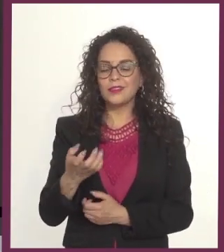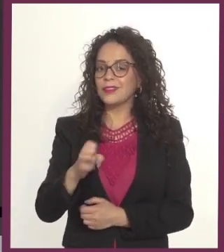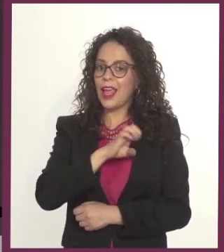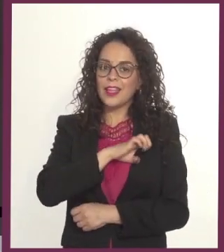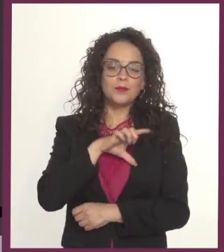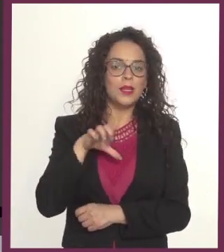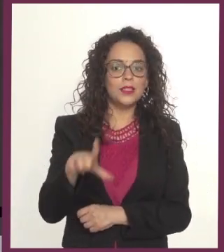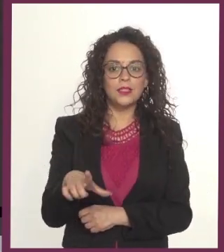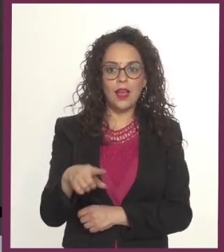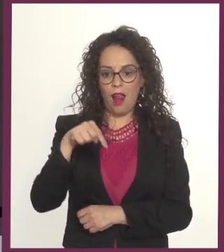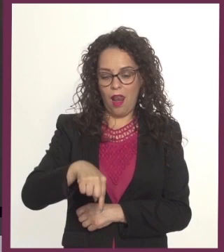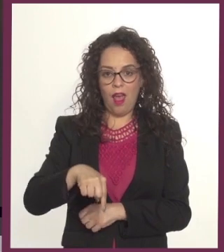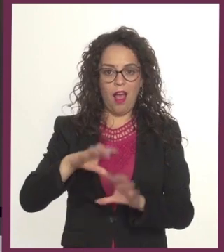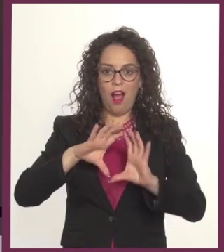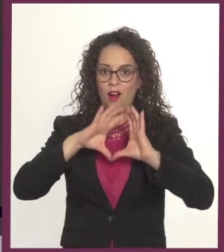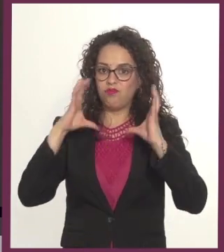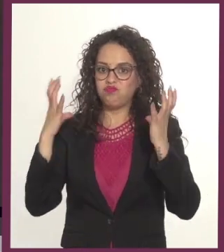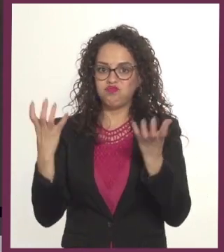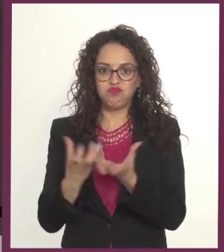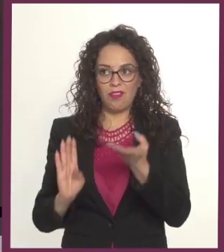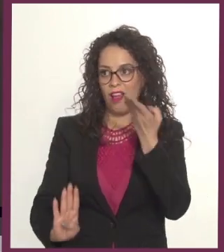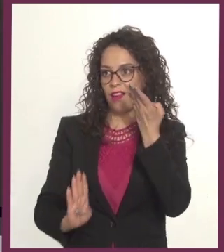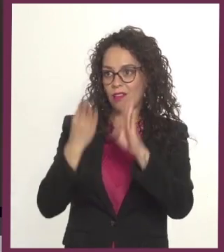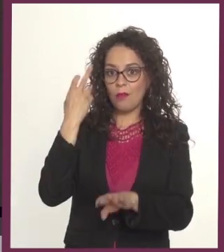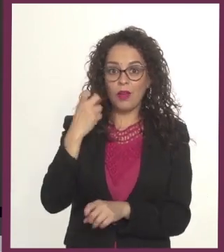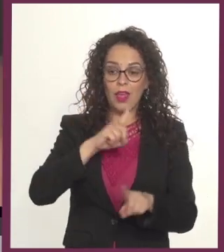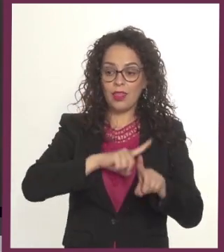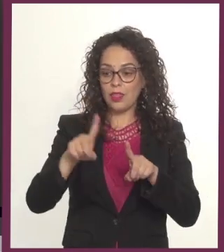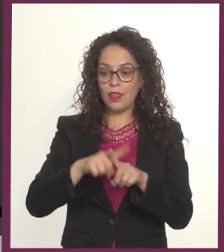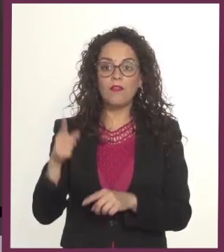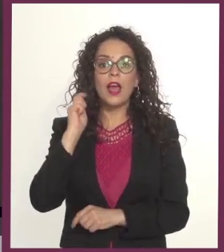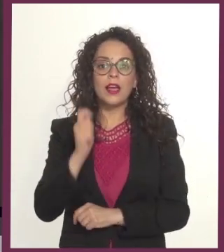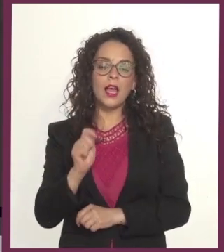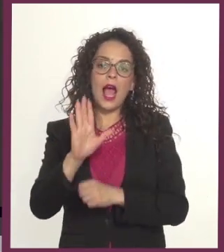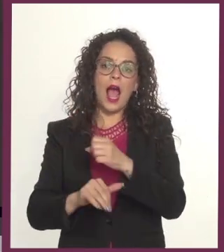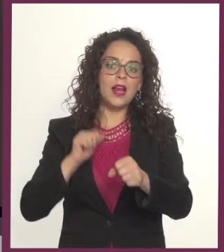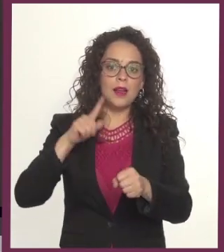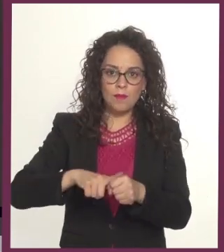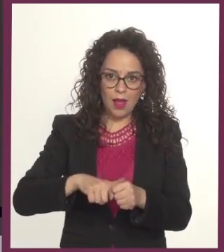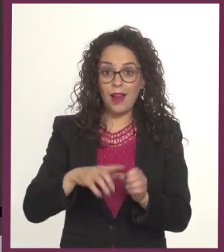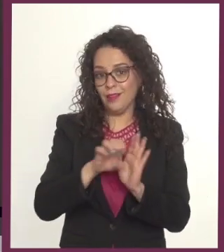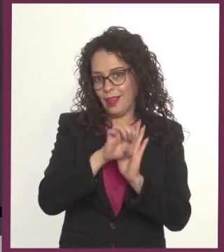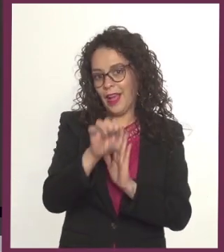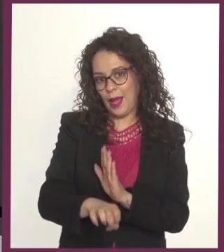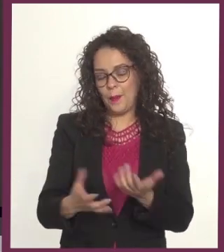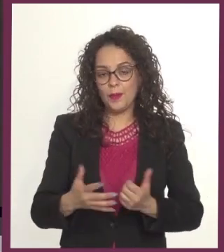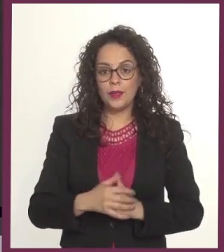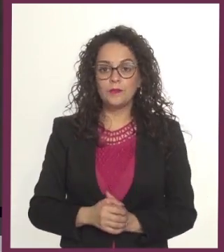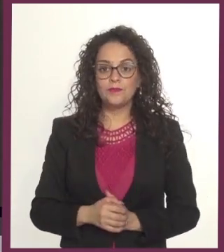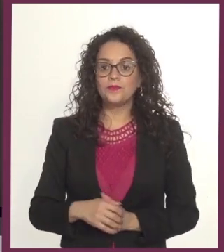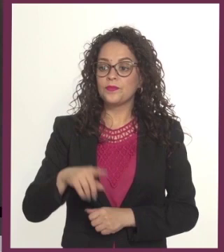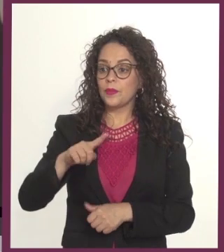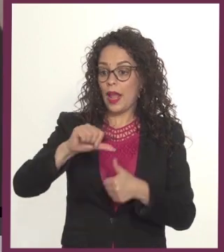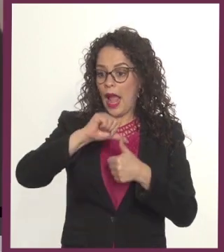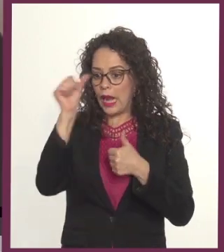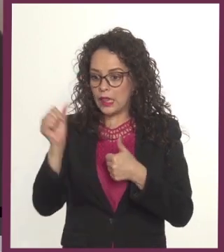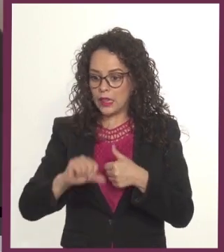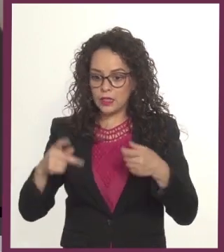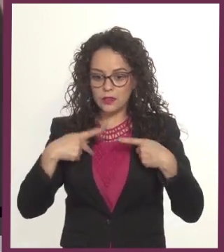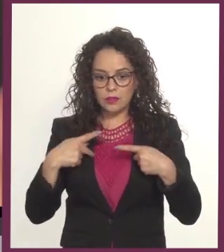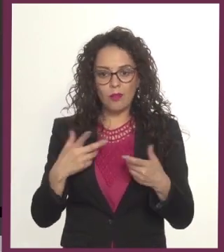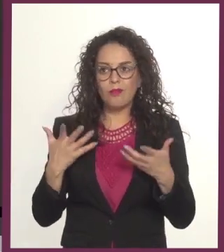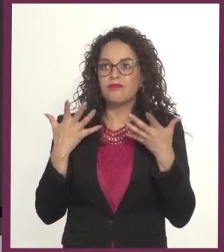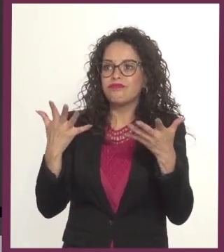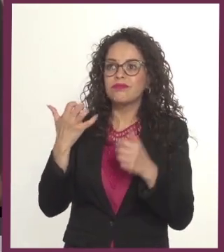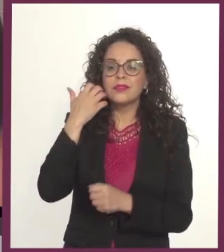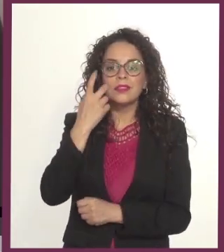un ser vivo tan especial en este planeta. Eso es lo que nos diferencia de los animales, por ejemplo. Y pues los artistas o la gente que